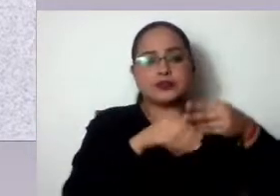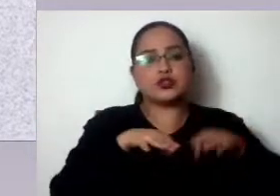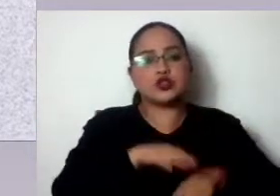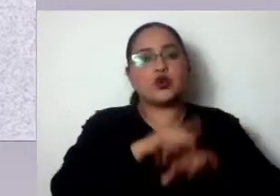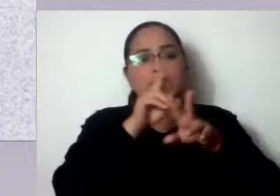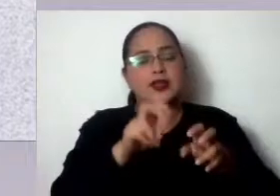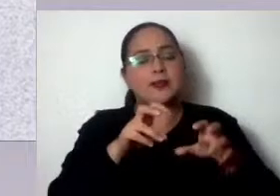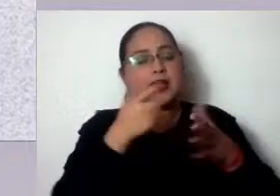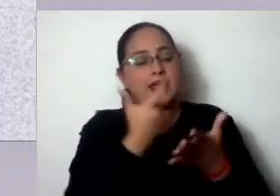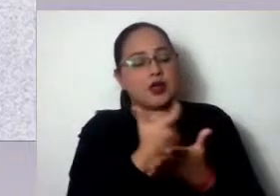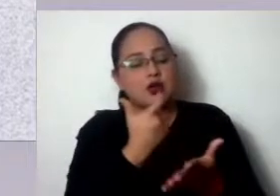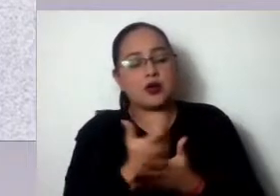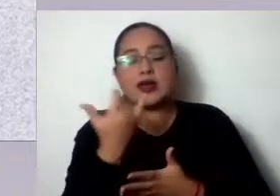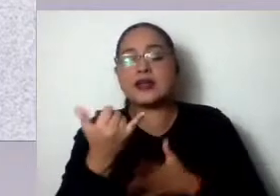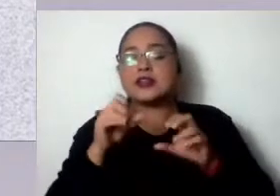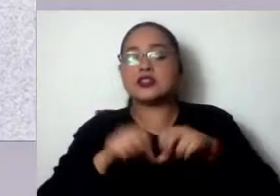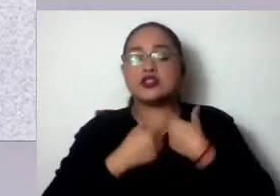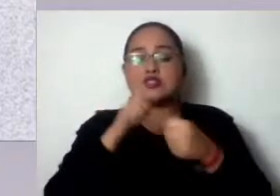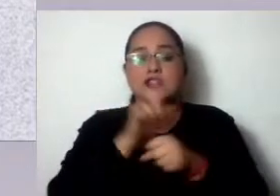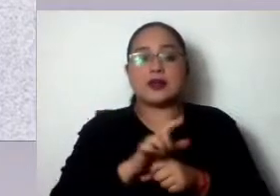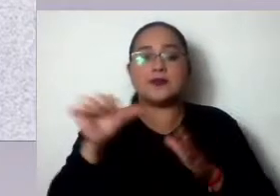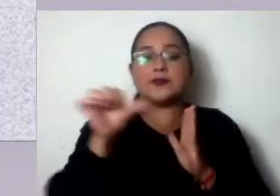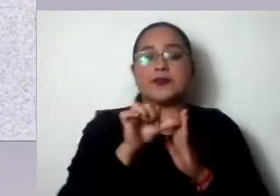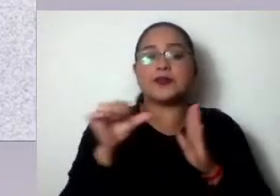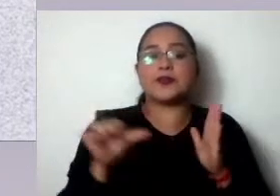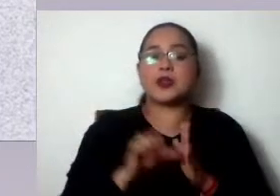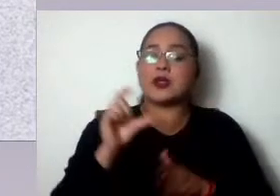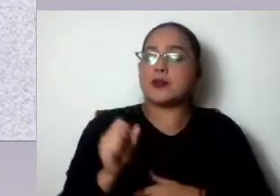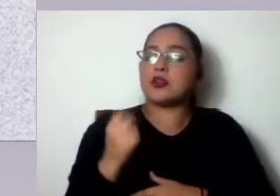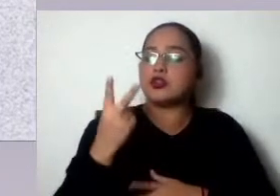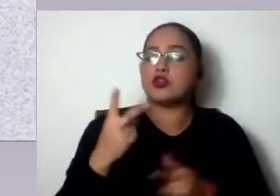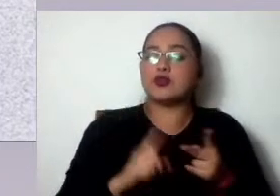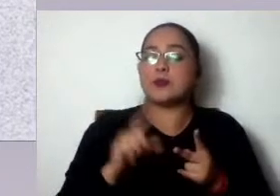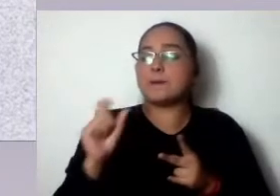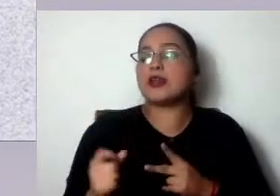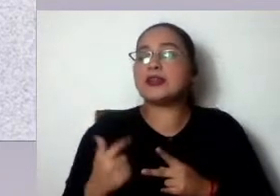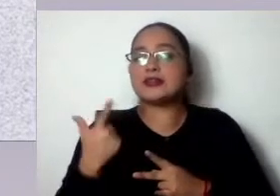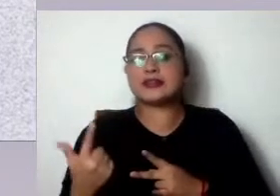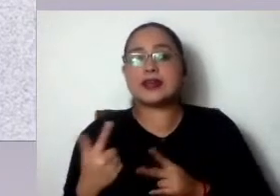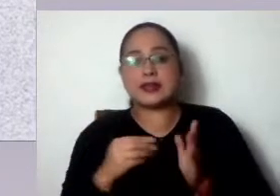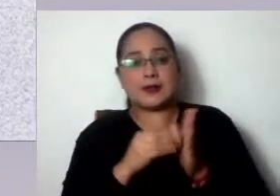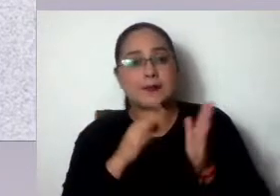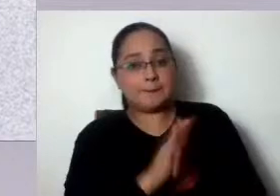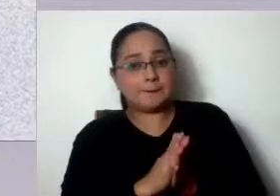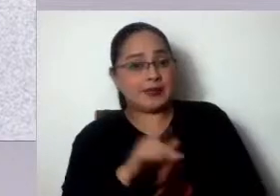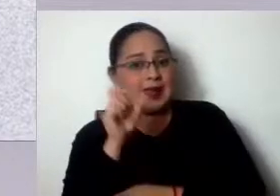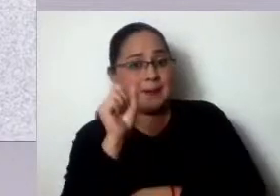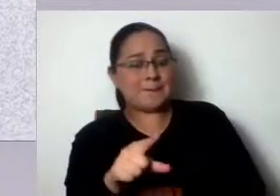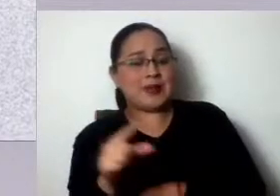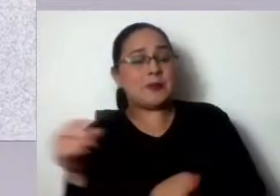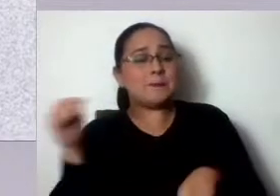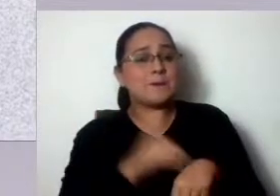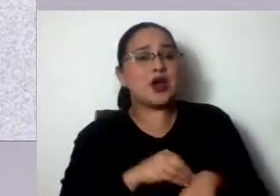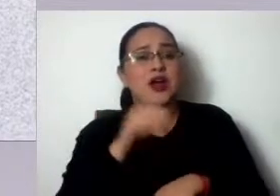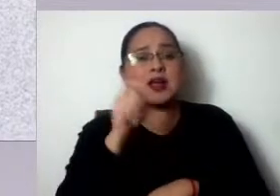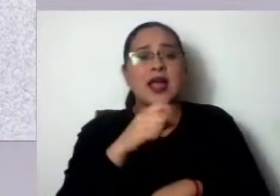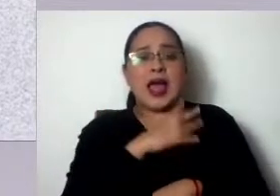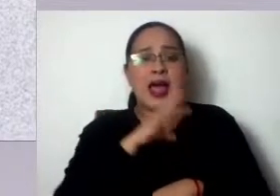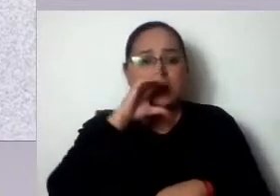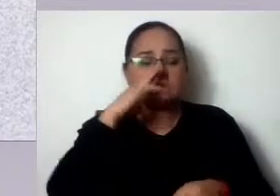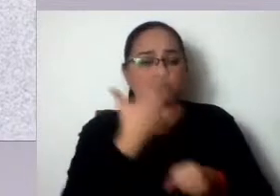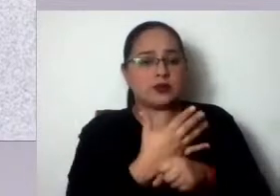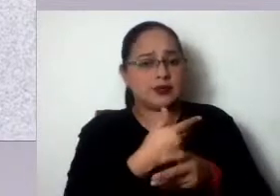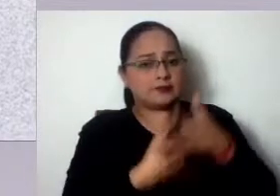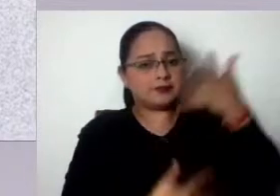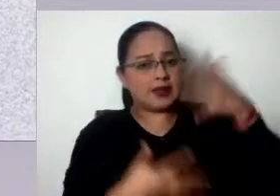y social en los artículos 22 y 27 estableció también diversos deberes entre